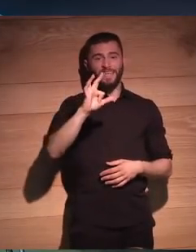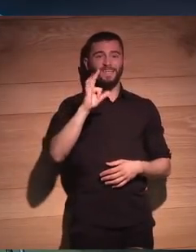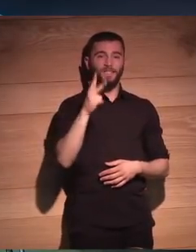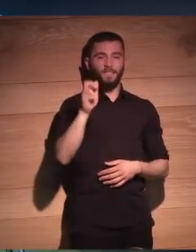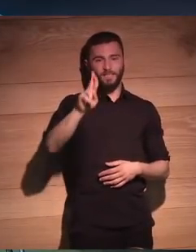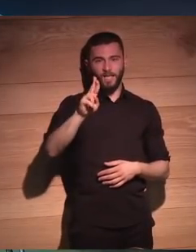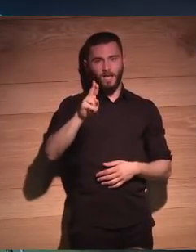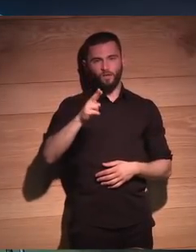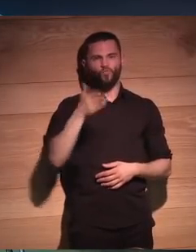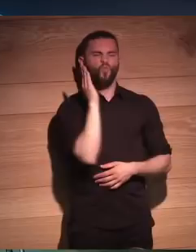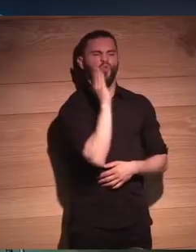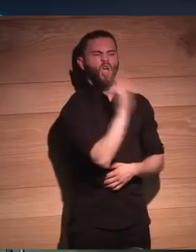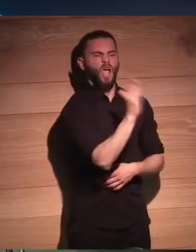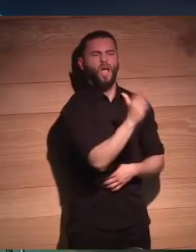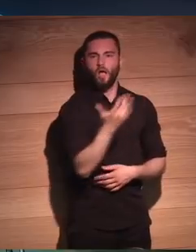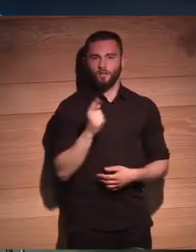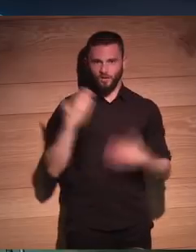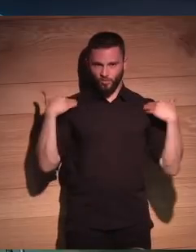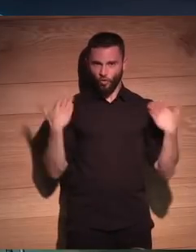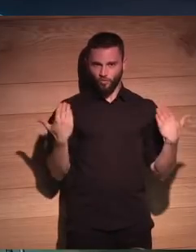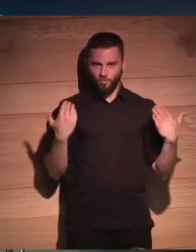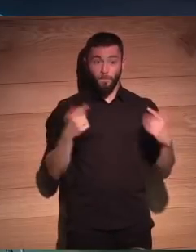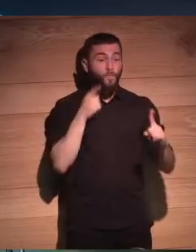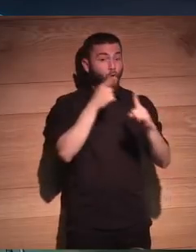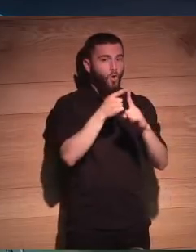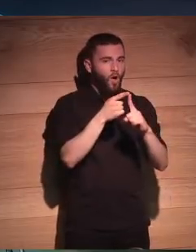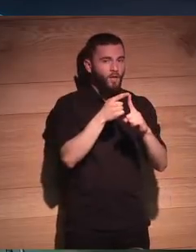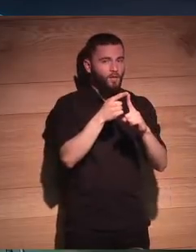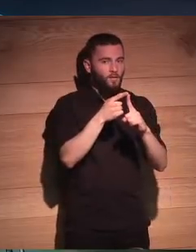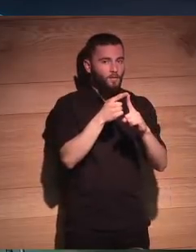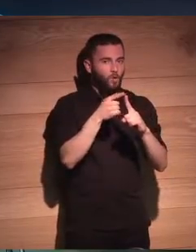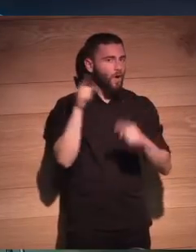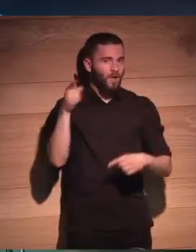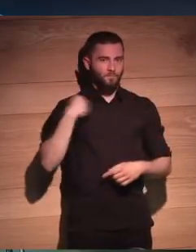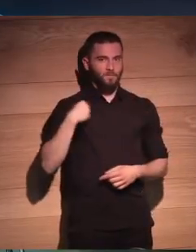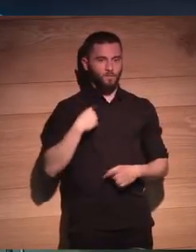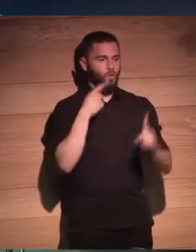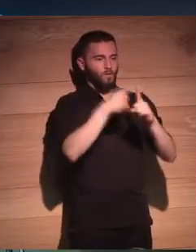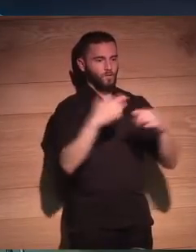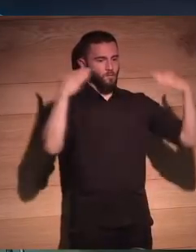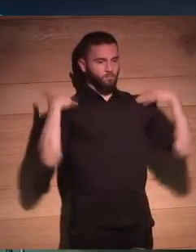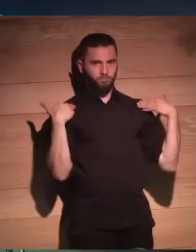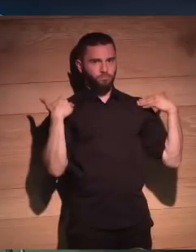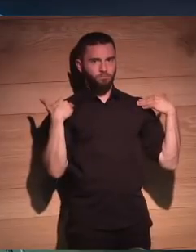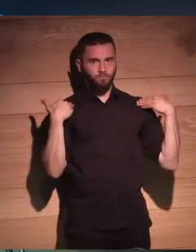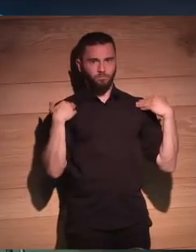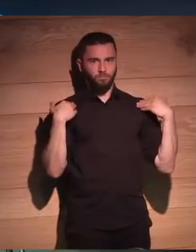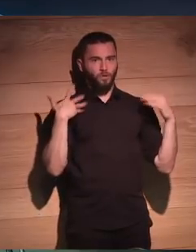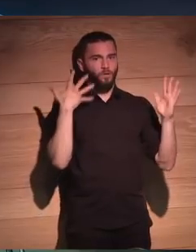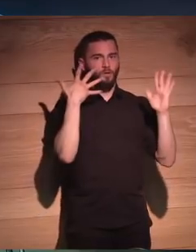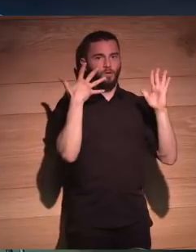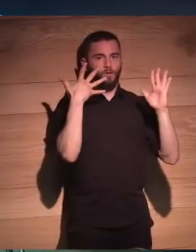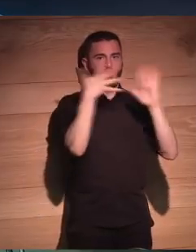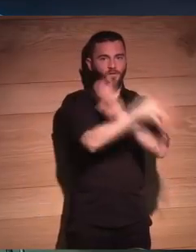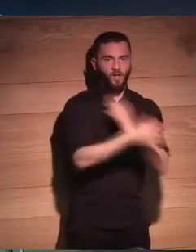¿no? Pero yo creo que esa misión que él mismo se otorga a sí mismo es lo que le da sentido en la vida, un vengador